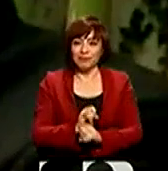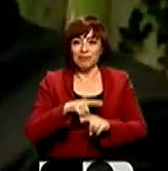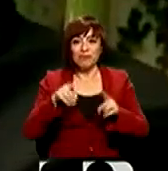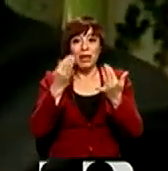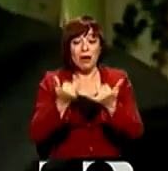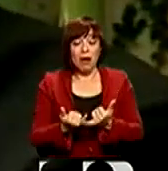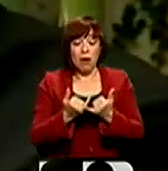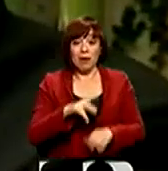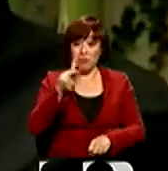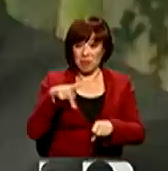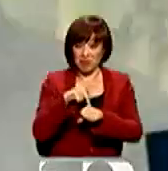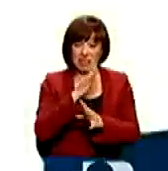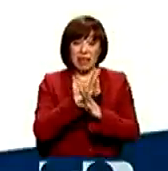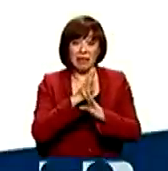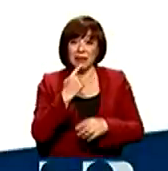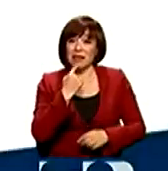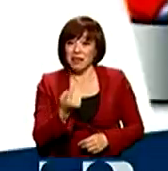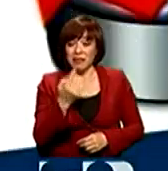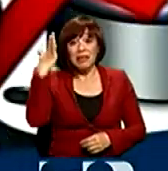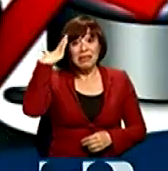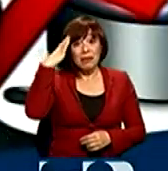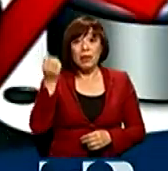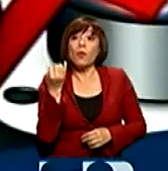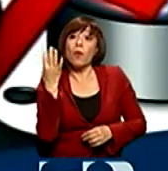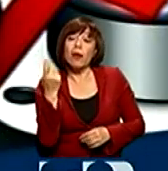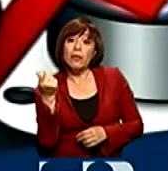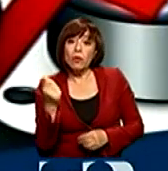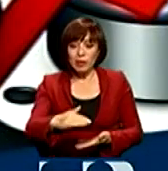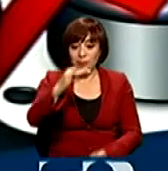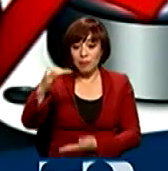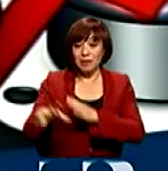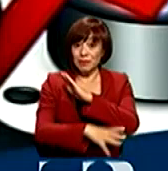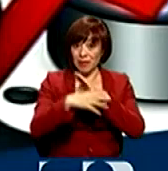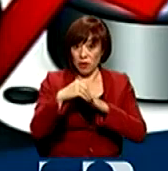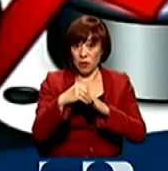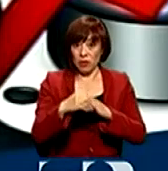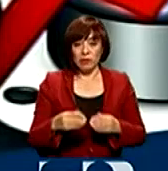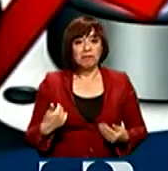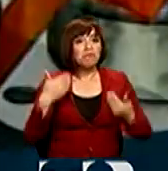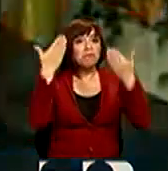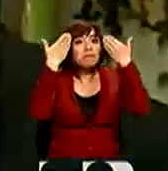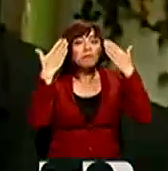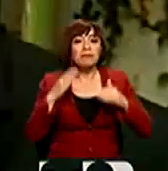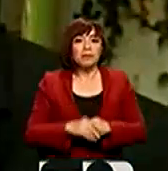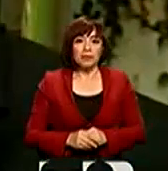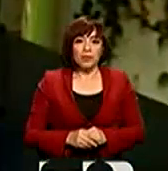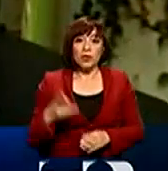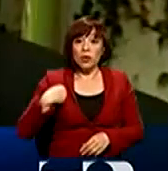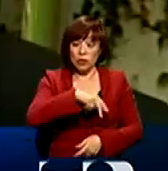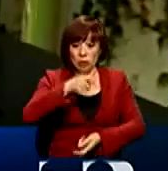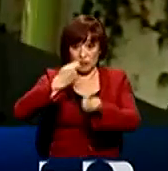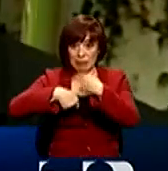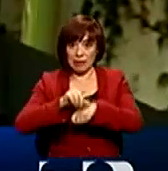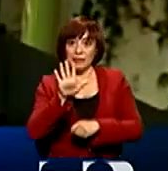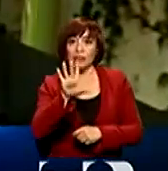el catedrático Fidel Márquez, ubicar el precio del barril en 58 dólares llega a pecar de optimista. Para nosotros vender a